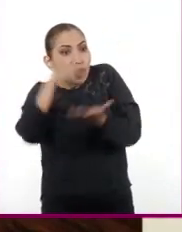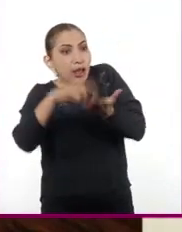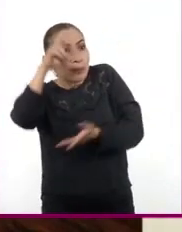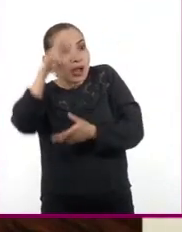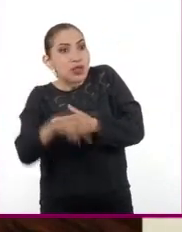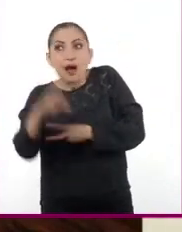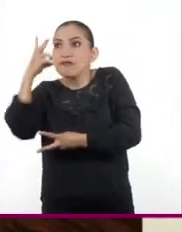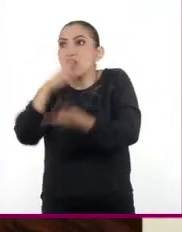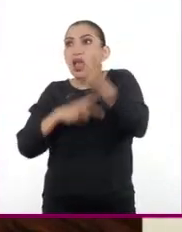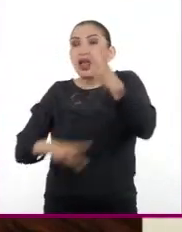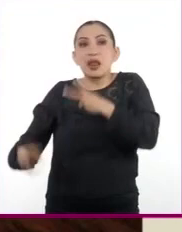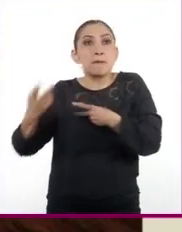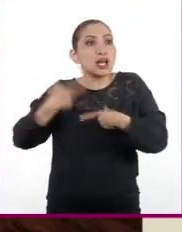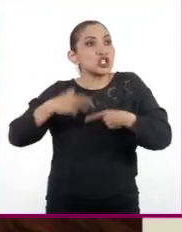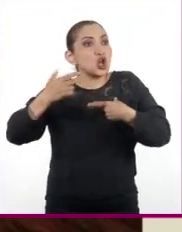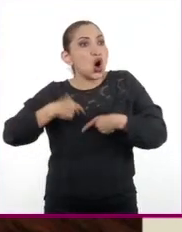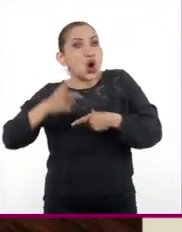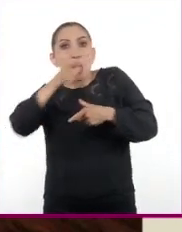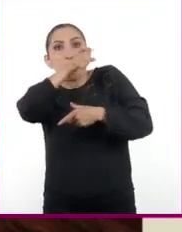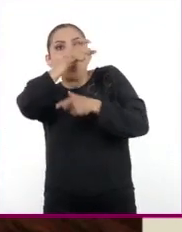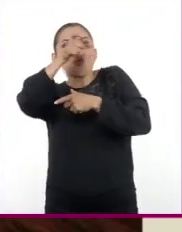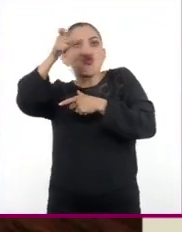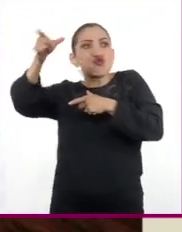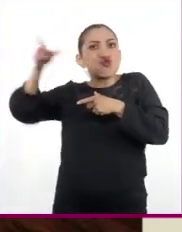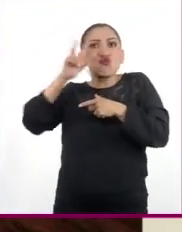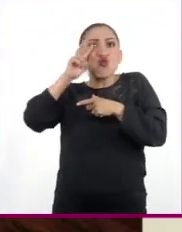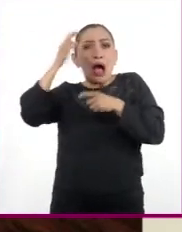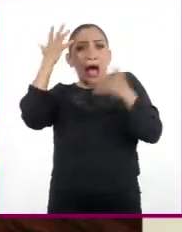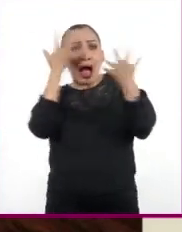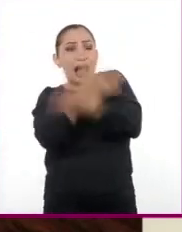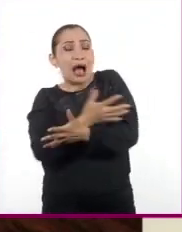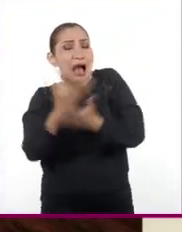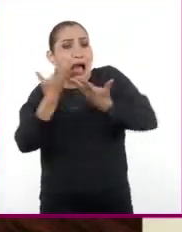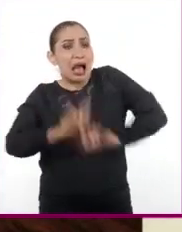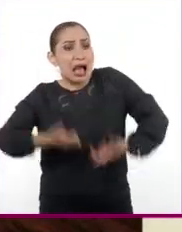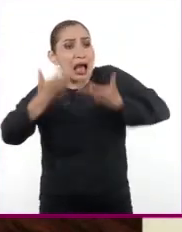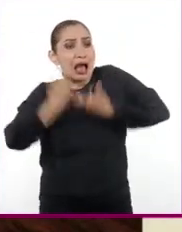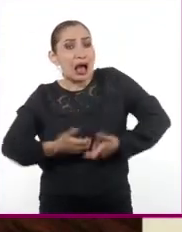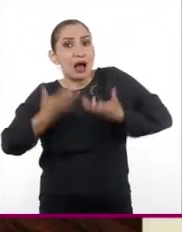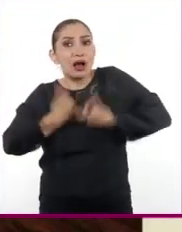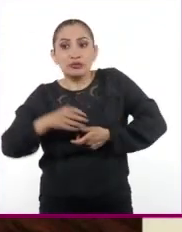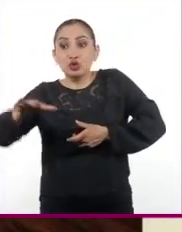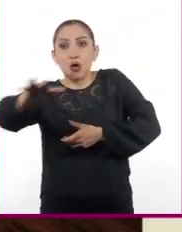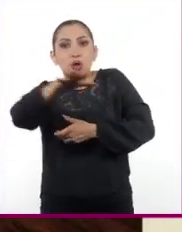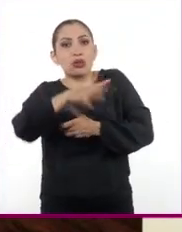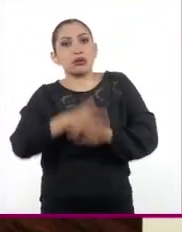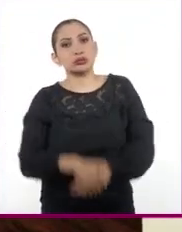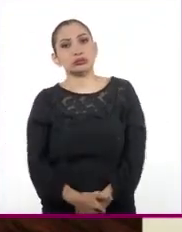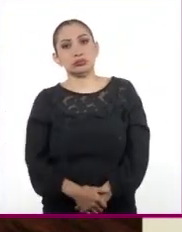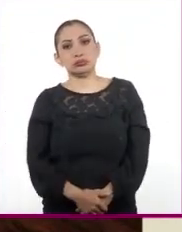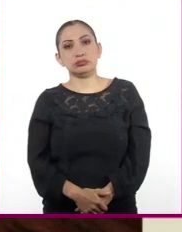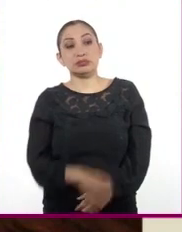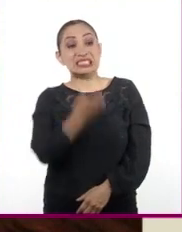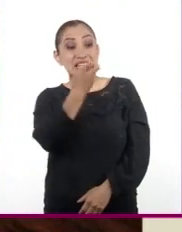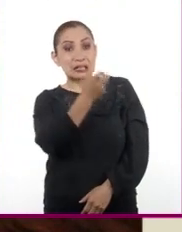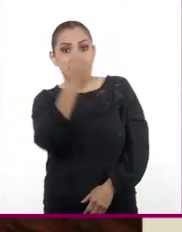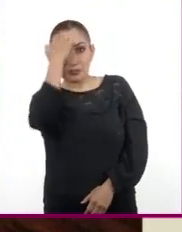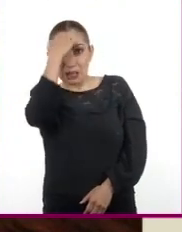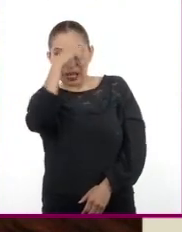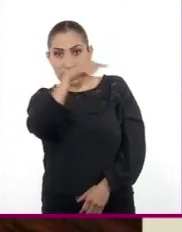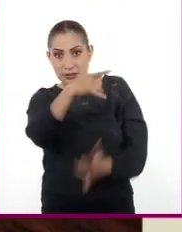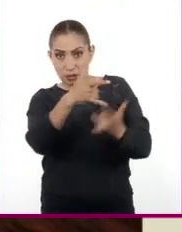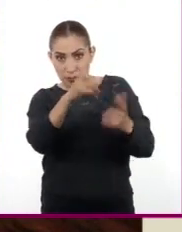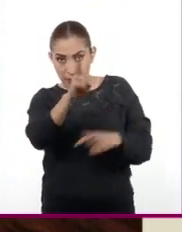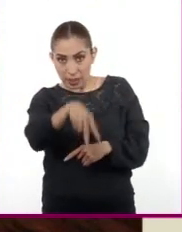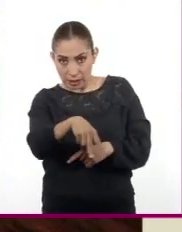creen realmente que estaba sucediendo, que estaban llegando extraterrestres, y genera una oleada de pánico. Bueno, esta experiencia